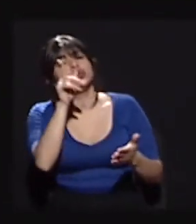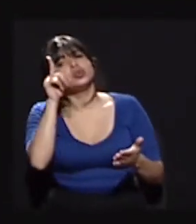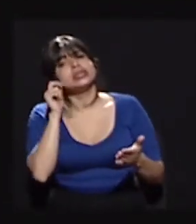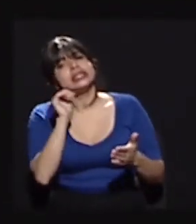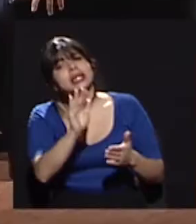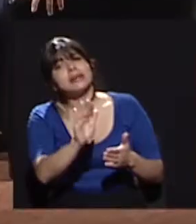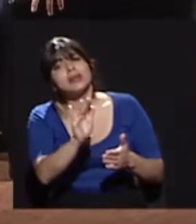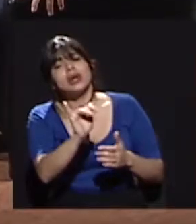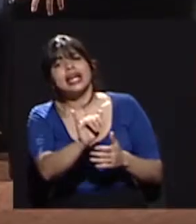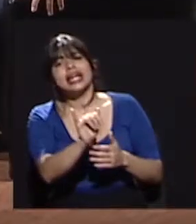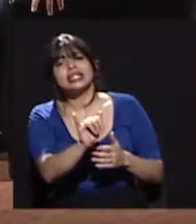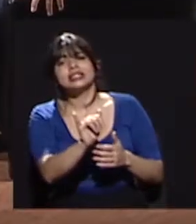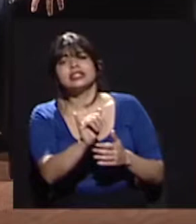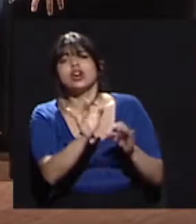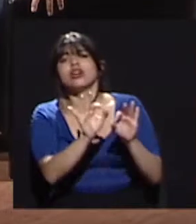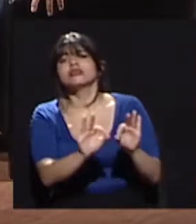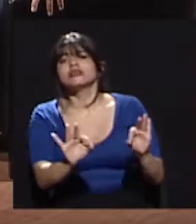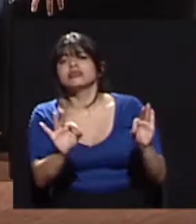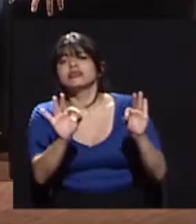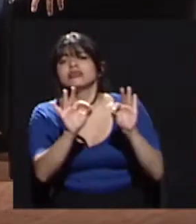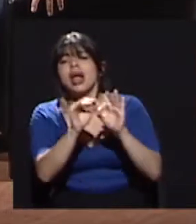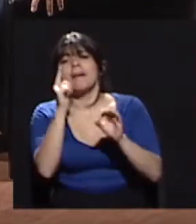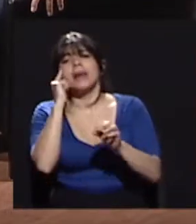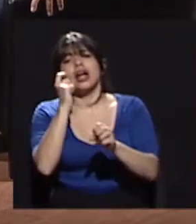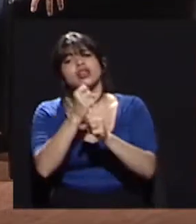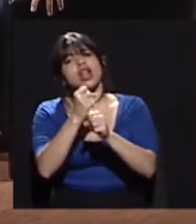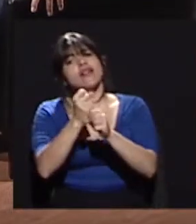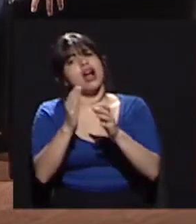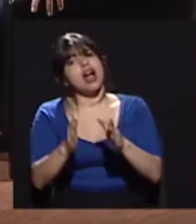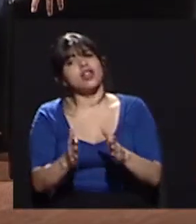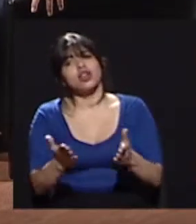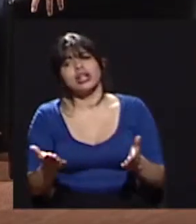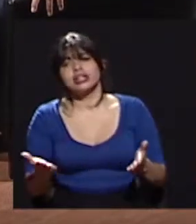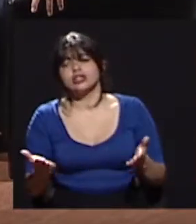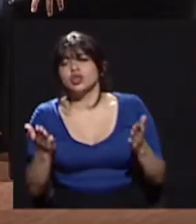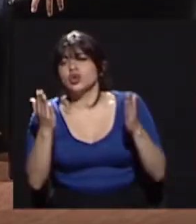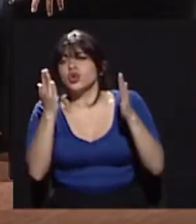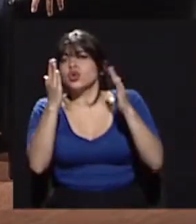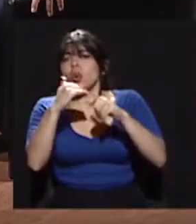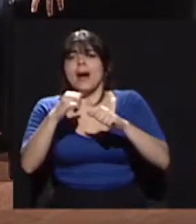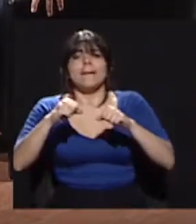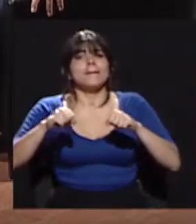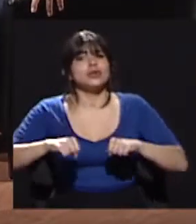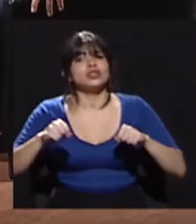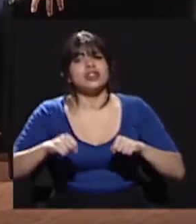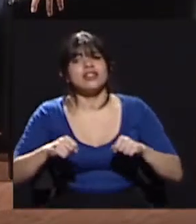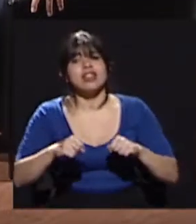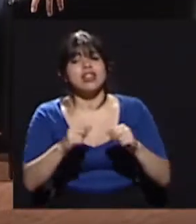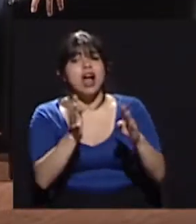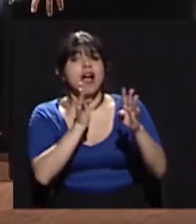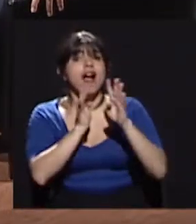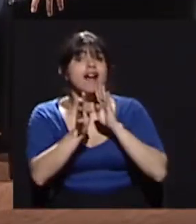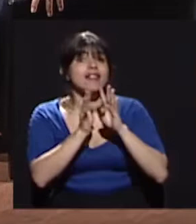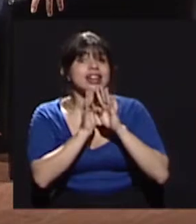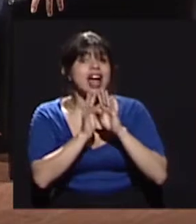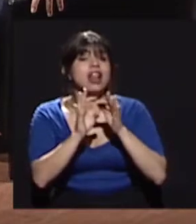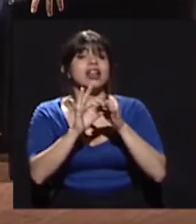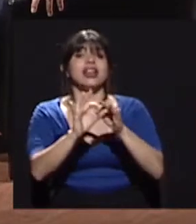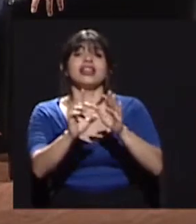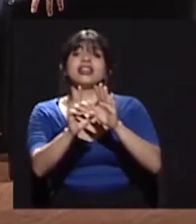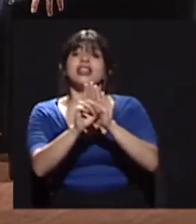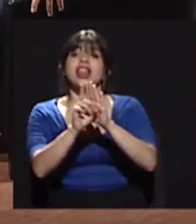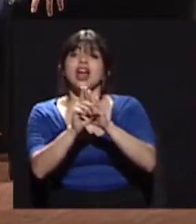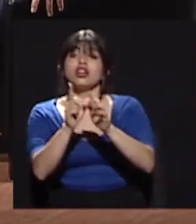eso es esencial para los trabajadores no hay posibilidad de hablar de derechos